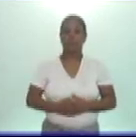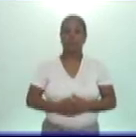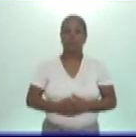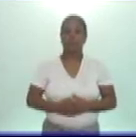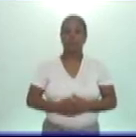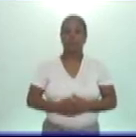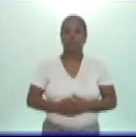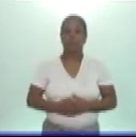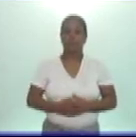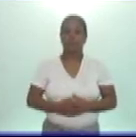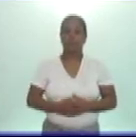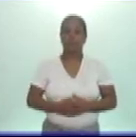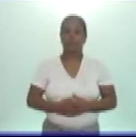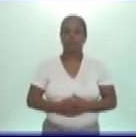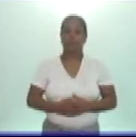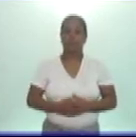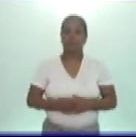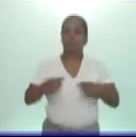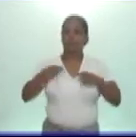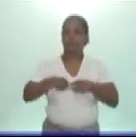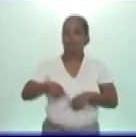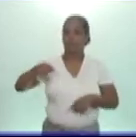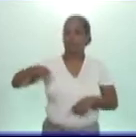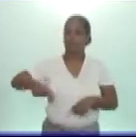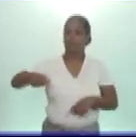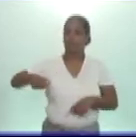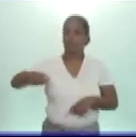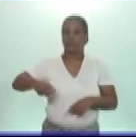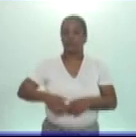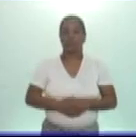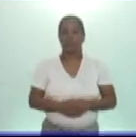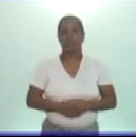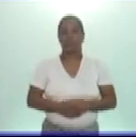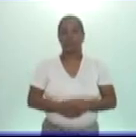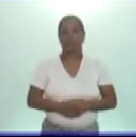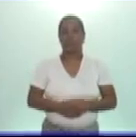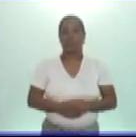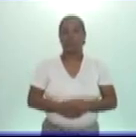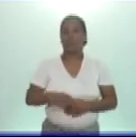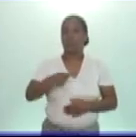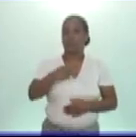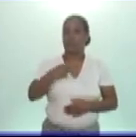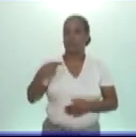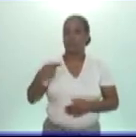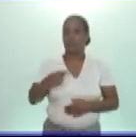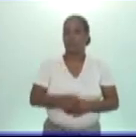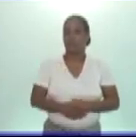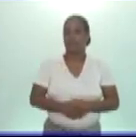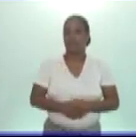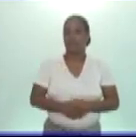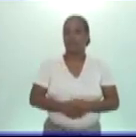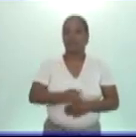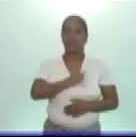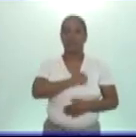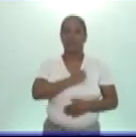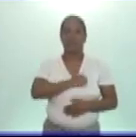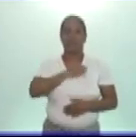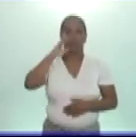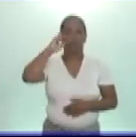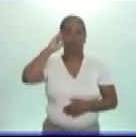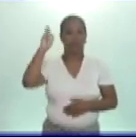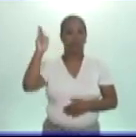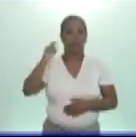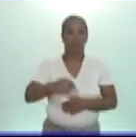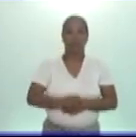están acompañando la bolsa y restamos, fíjense, quiero recordar aquí lo